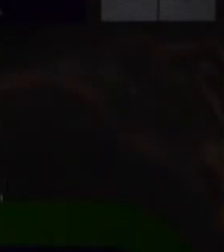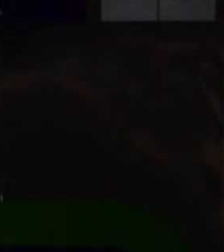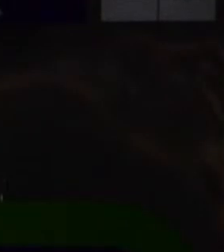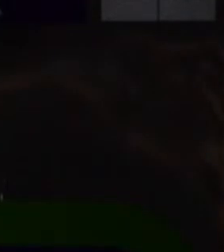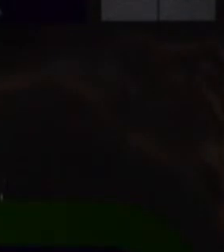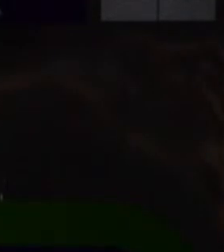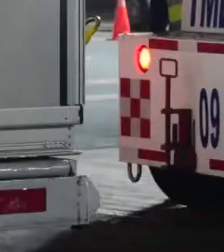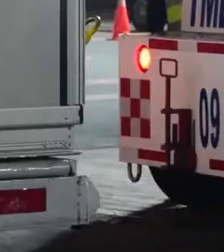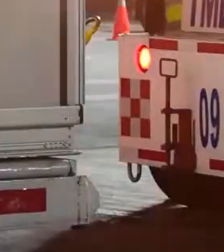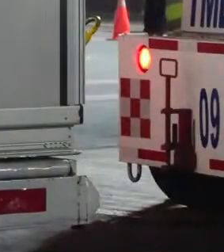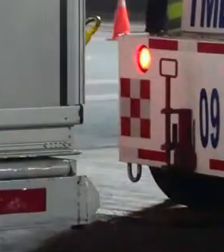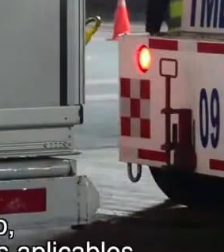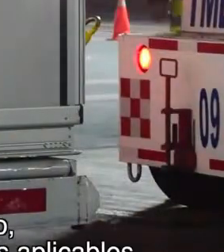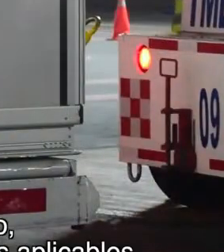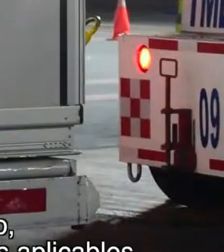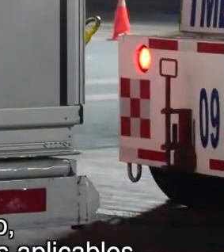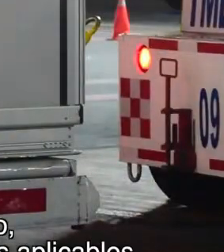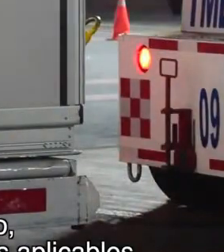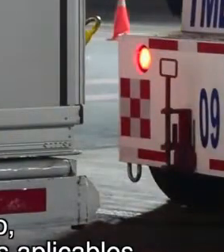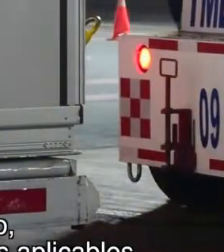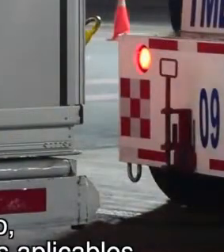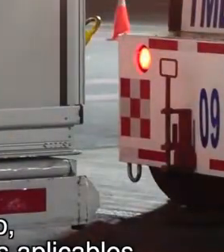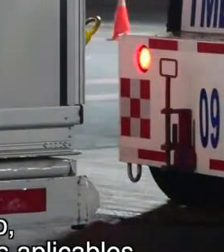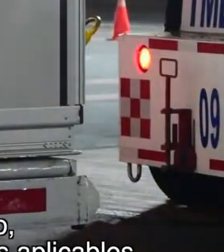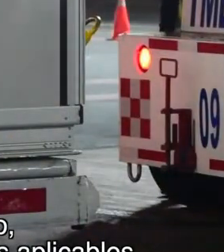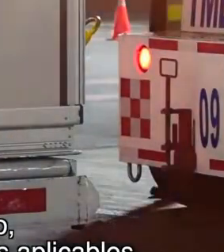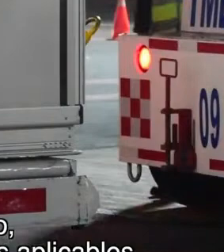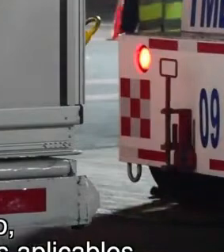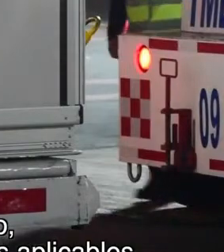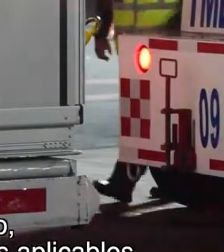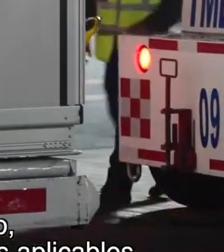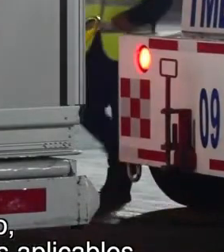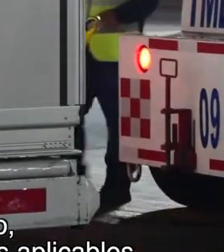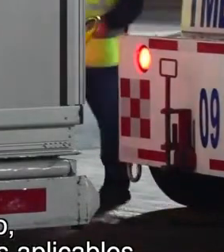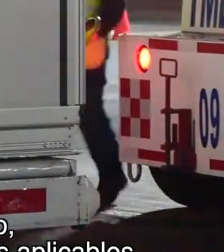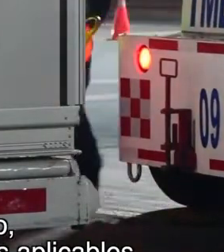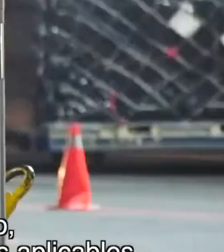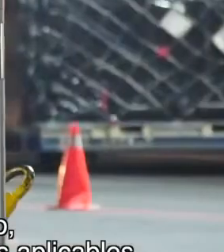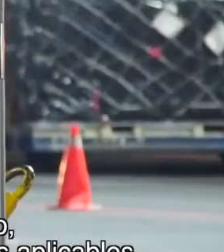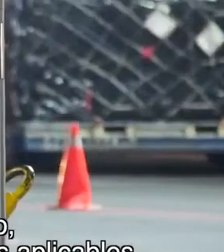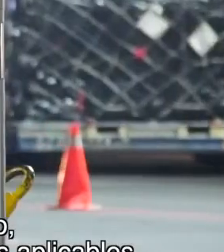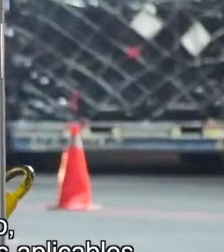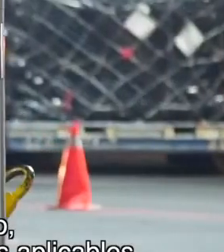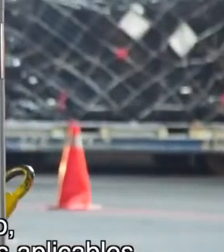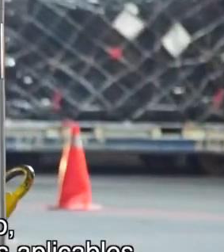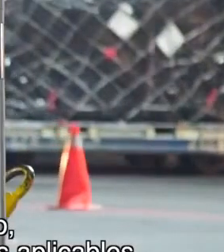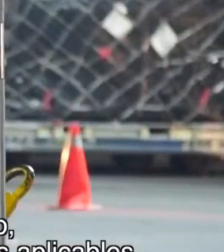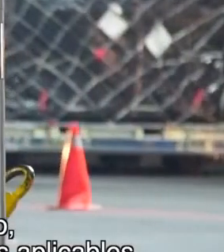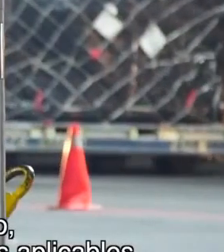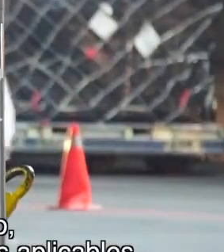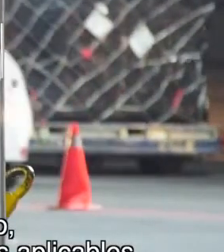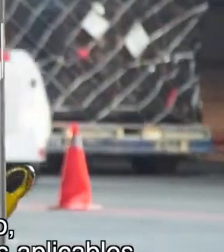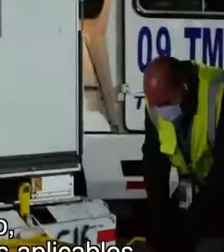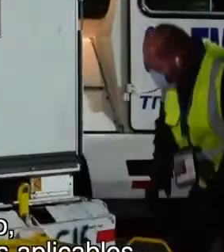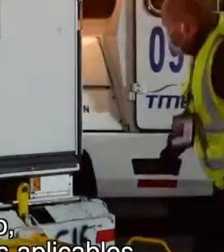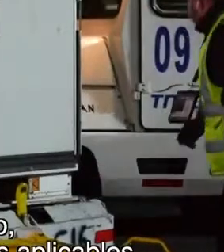940.470 dosis de vacunas CanSino envasadas en la planta Drugmex en Querétaro, lo que hace un total